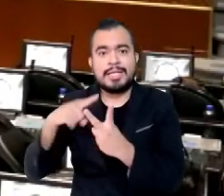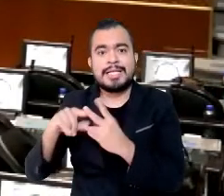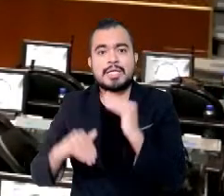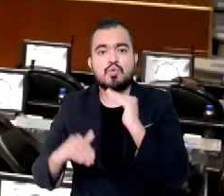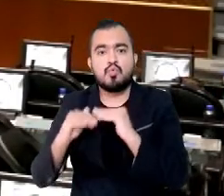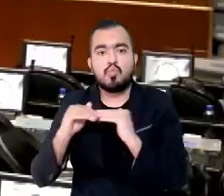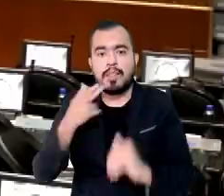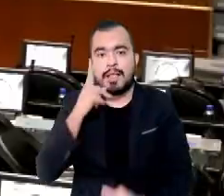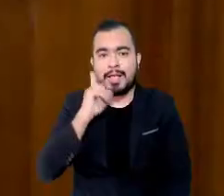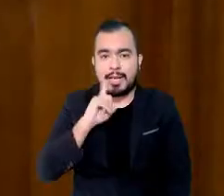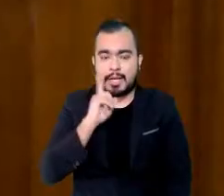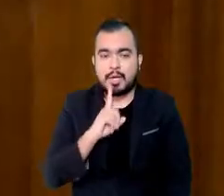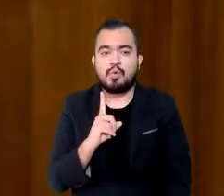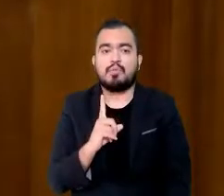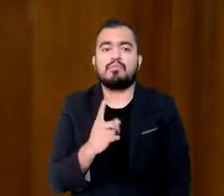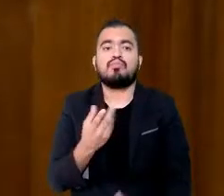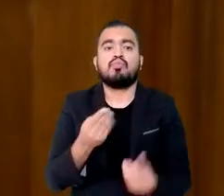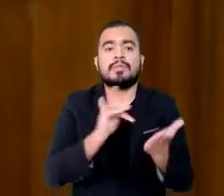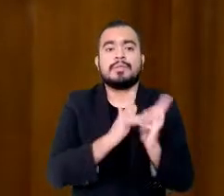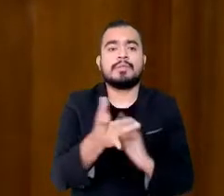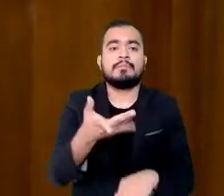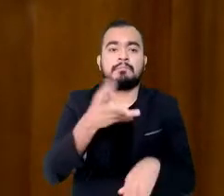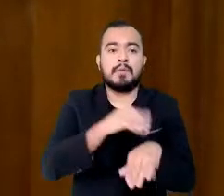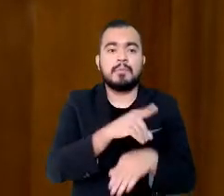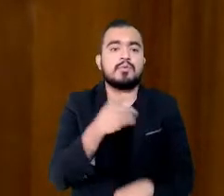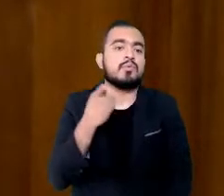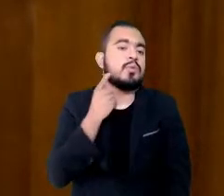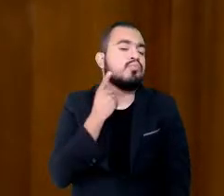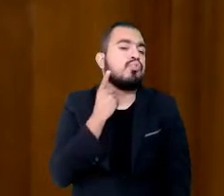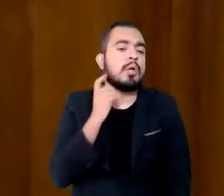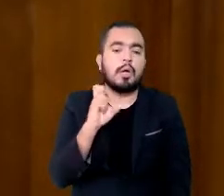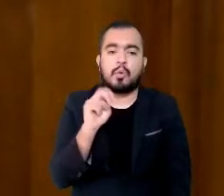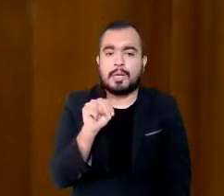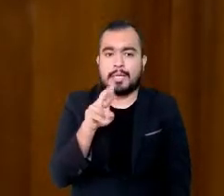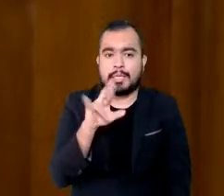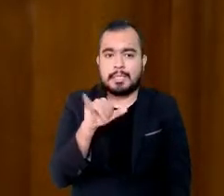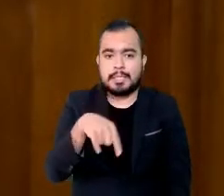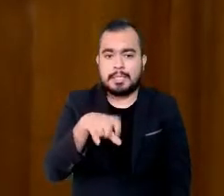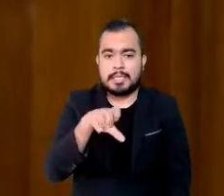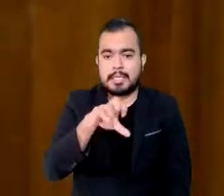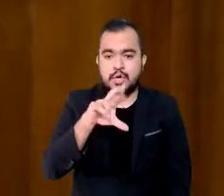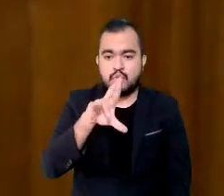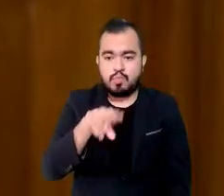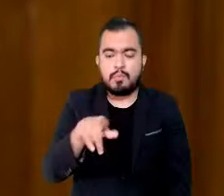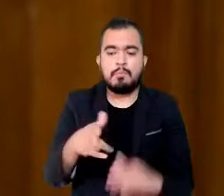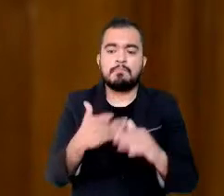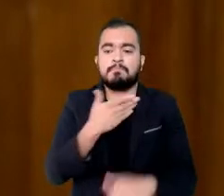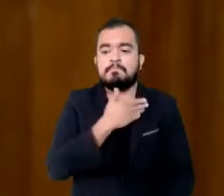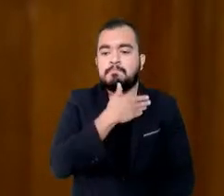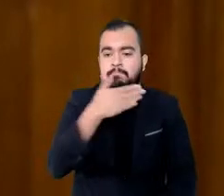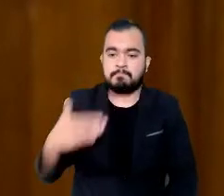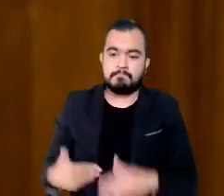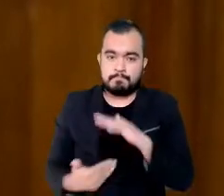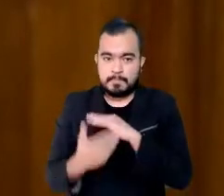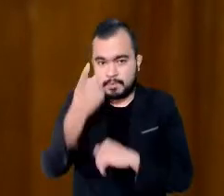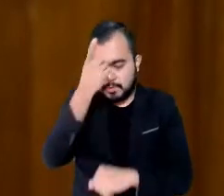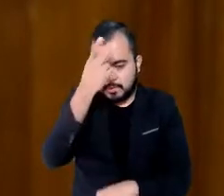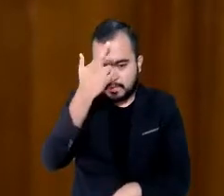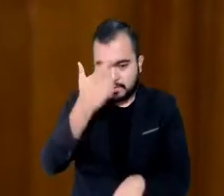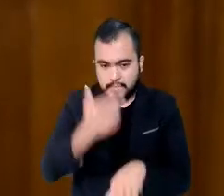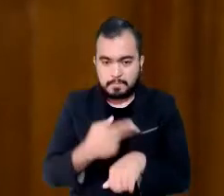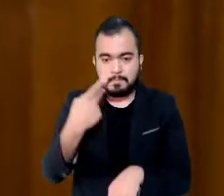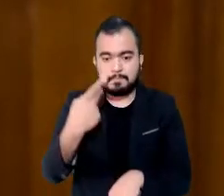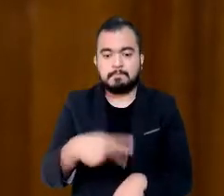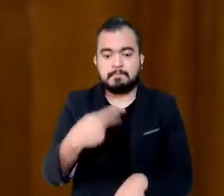Muchas gracias. Con su permiso, diputado Enrique Jacob Rocha, presidente de la mesa directiva de la 61ª legislatura del